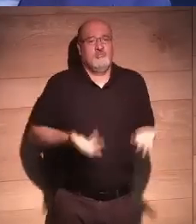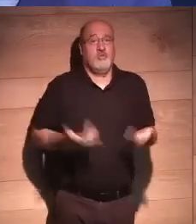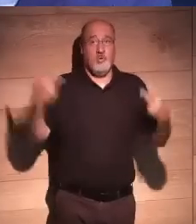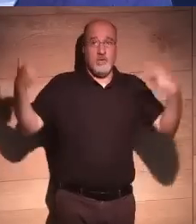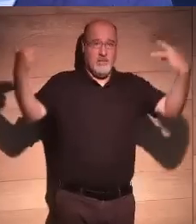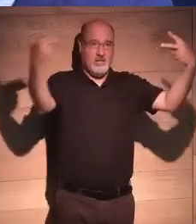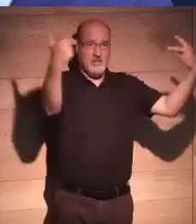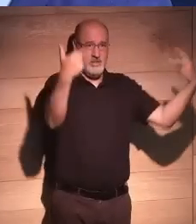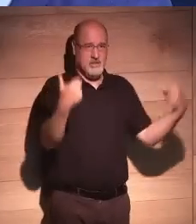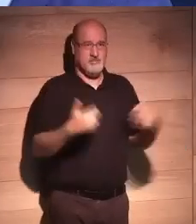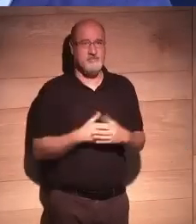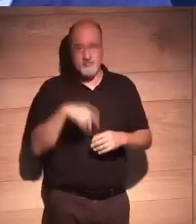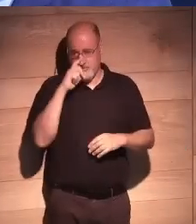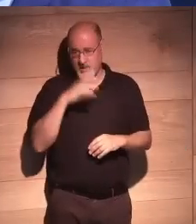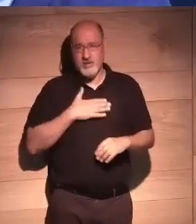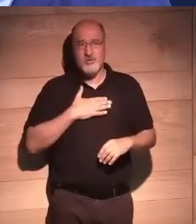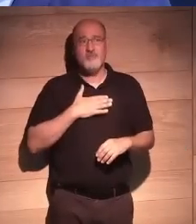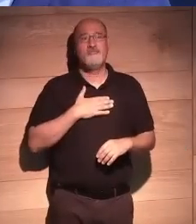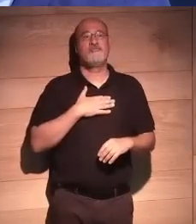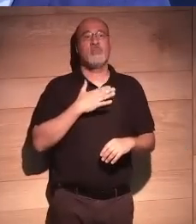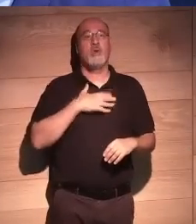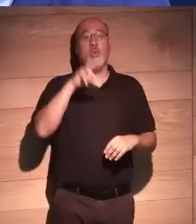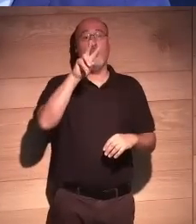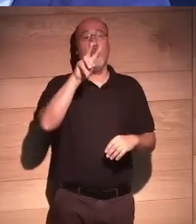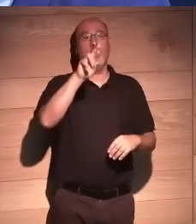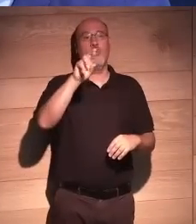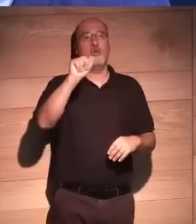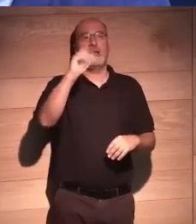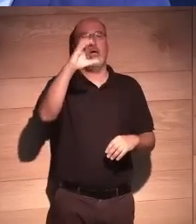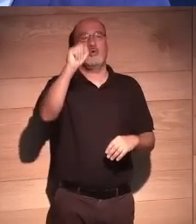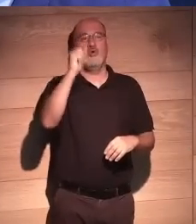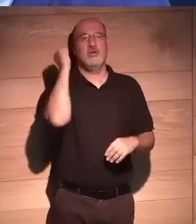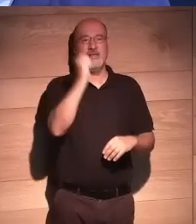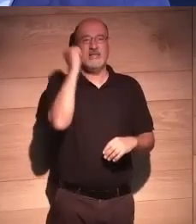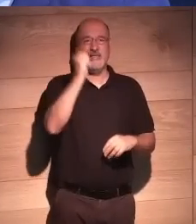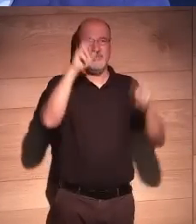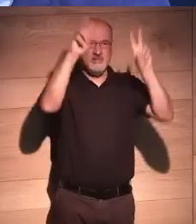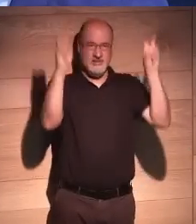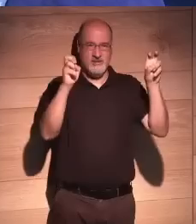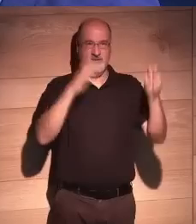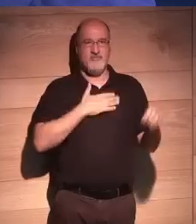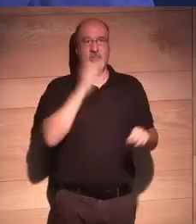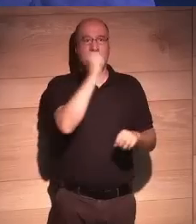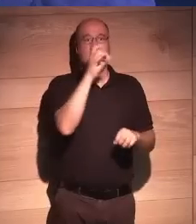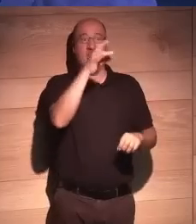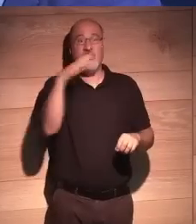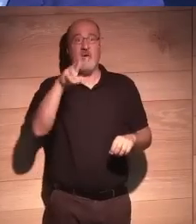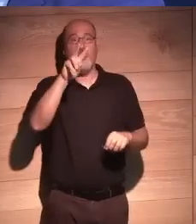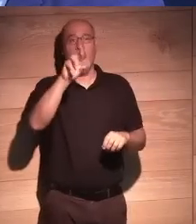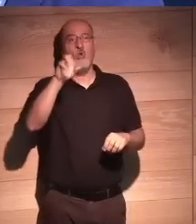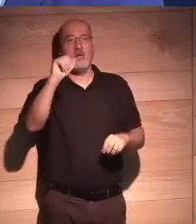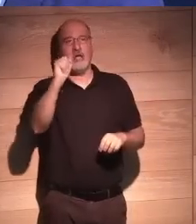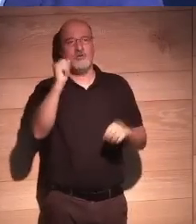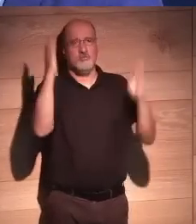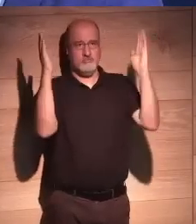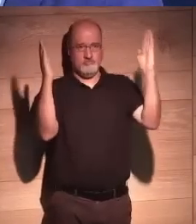me acordé de una cosa, en los crímenes de Urraco, de un fenómeno muy curioso. No saben lo que es. No saben lo que es,